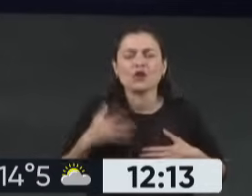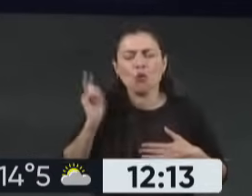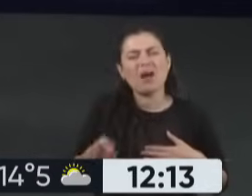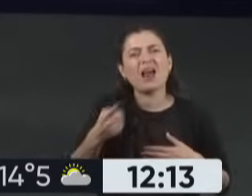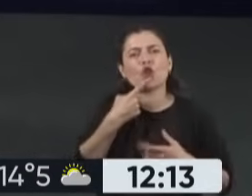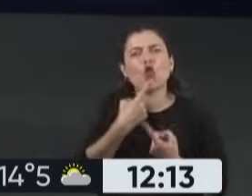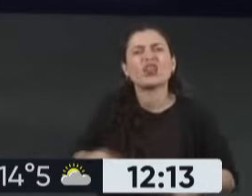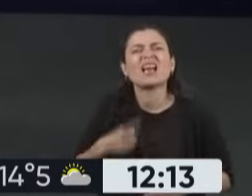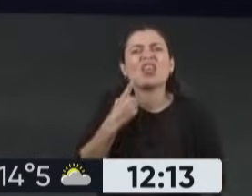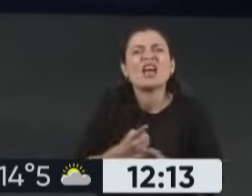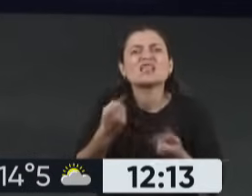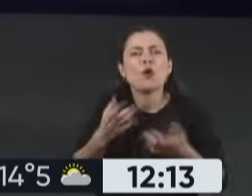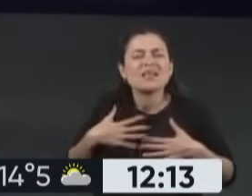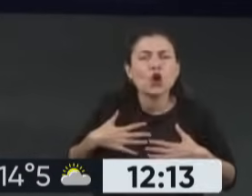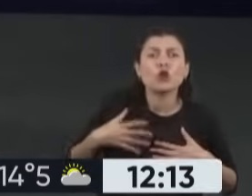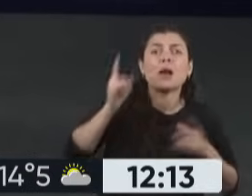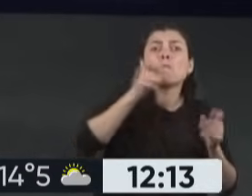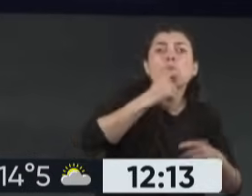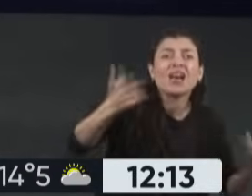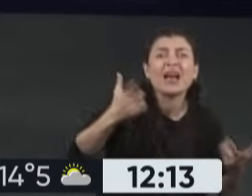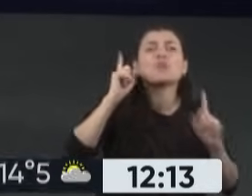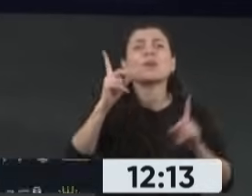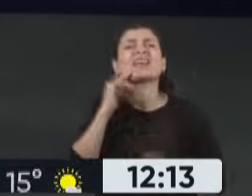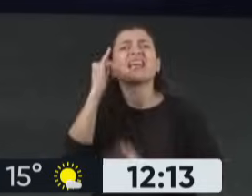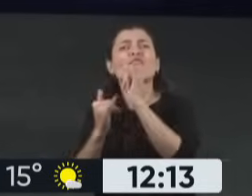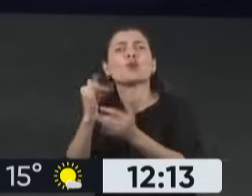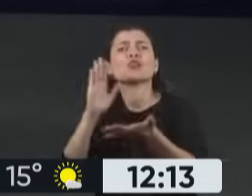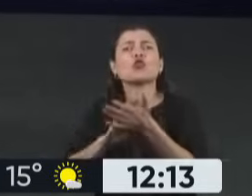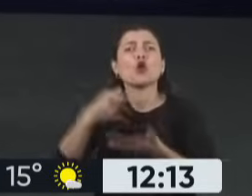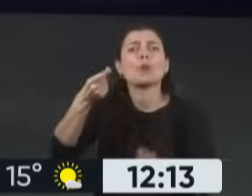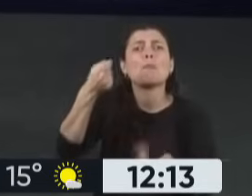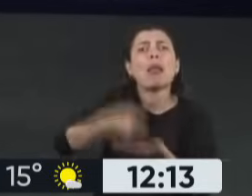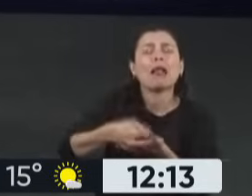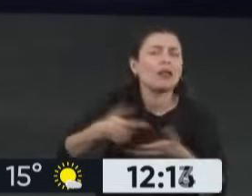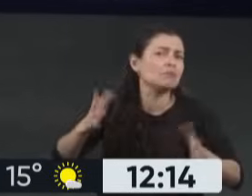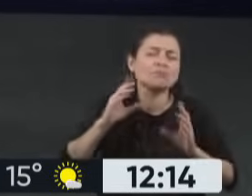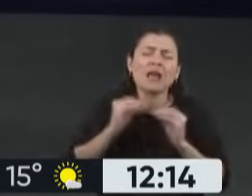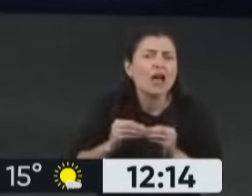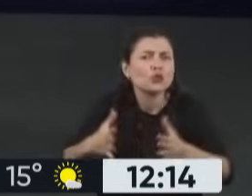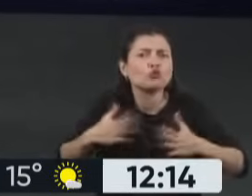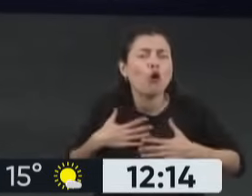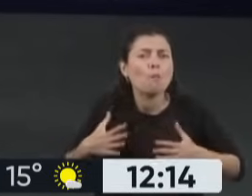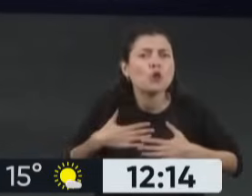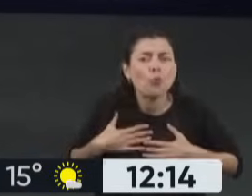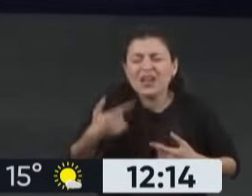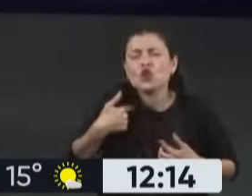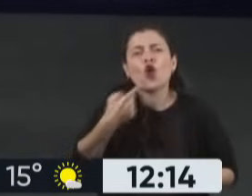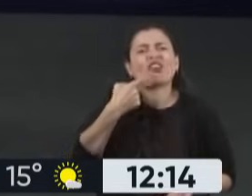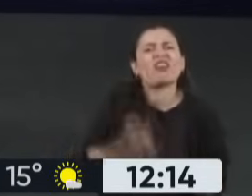dueño, en este caso, de su información financiera y puede disponer de su información financiera de la manera que cada uno